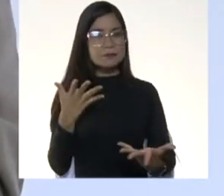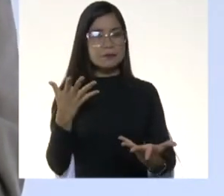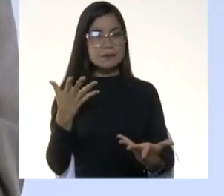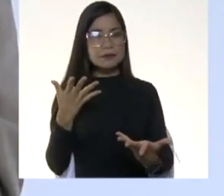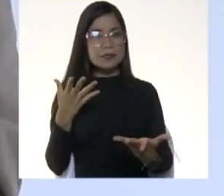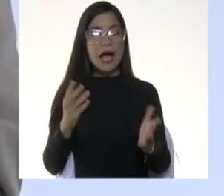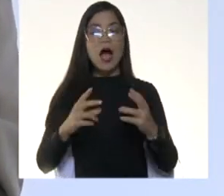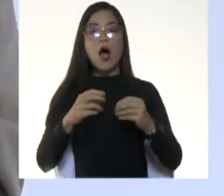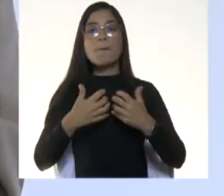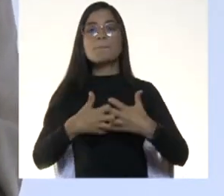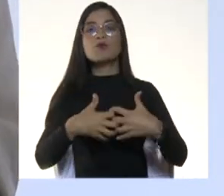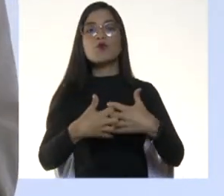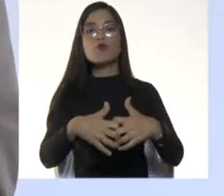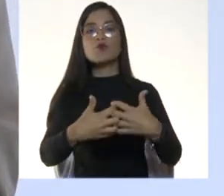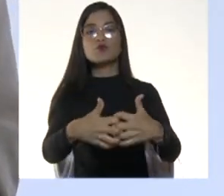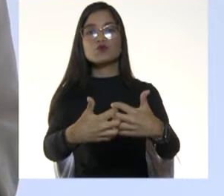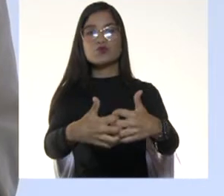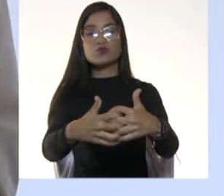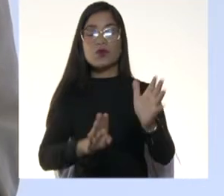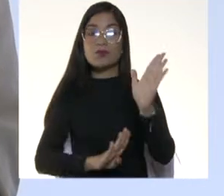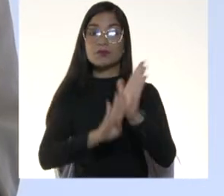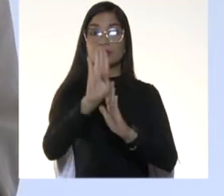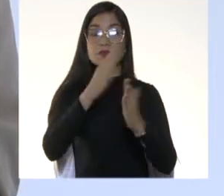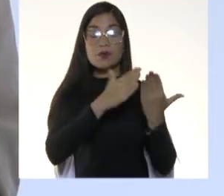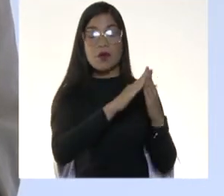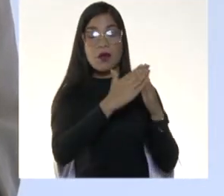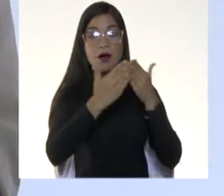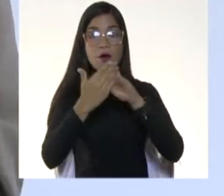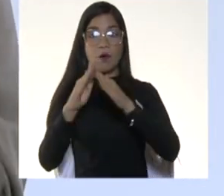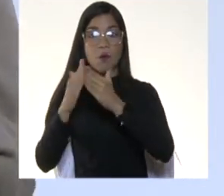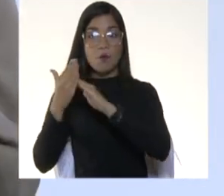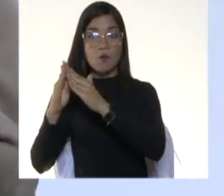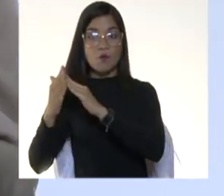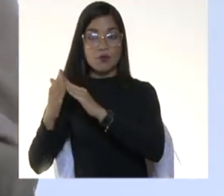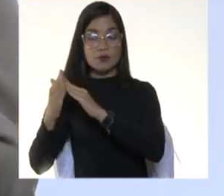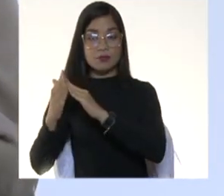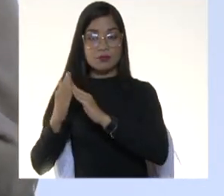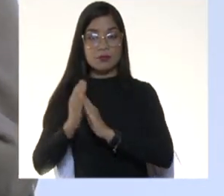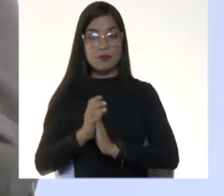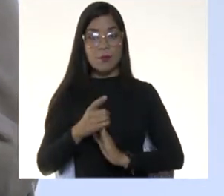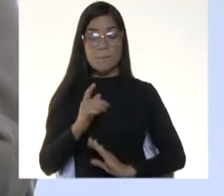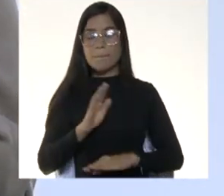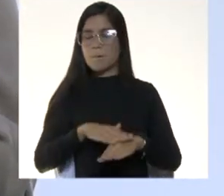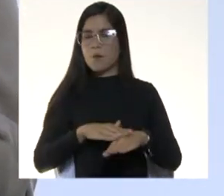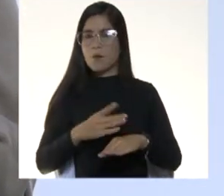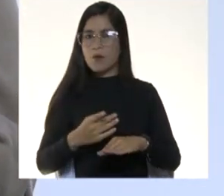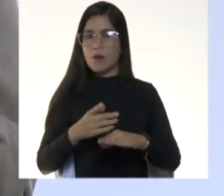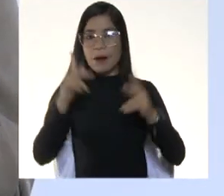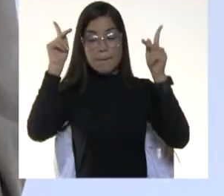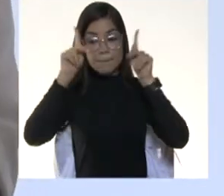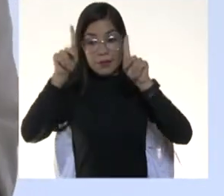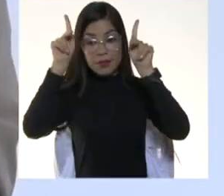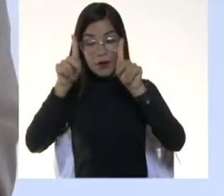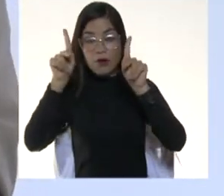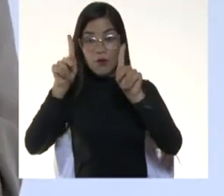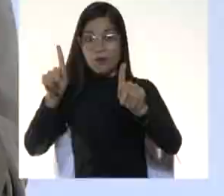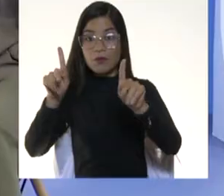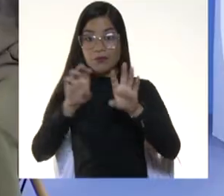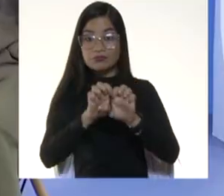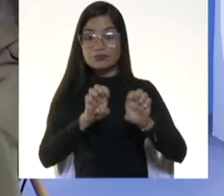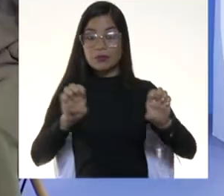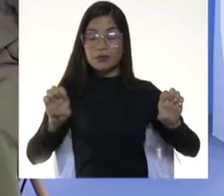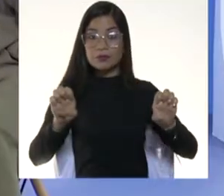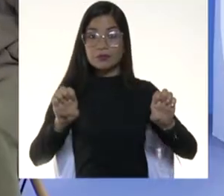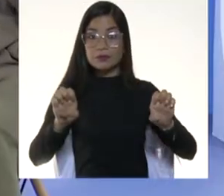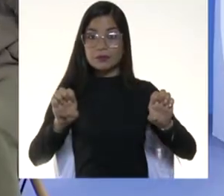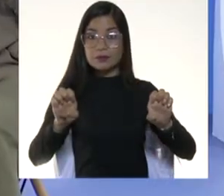desarrollarlo desde la comunidad, porque aquí yo tengo que meterme el elemento, cómo yo defino pedagogía educativa, cómo yo defino pedagogía